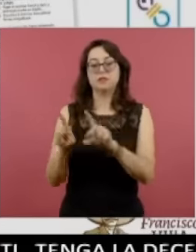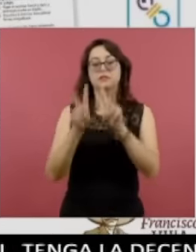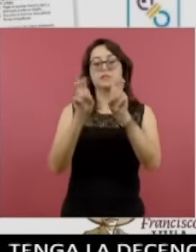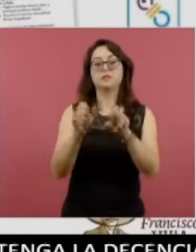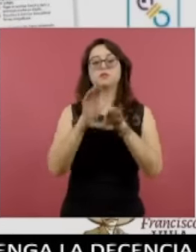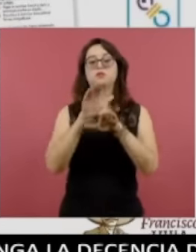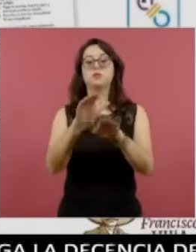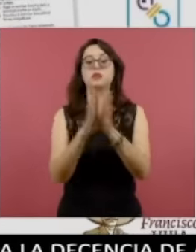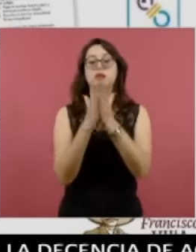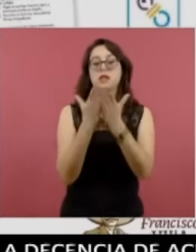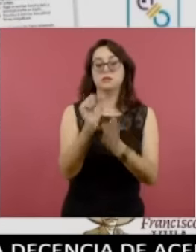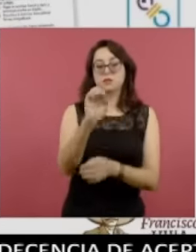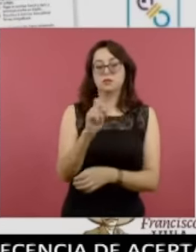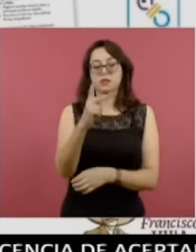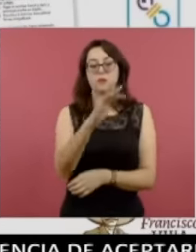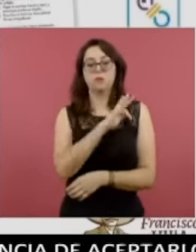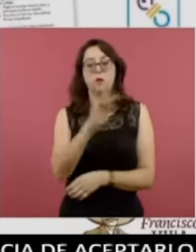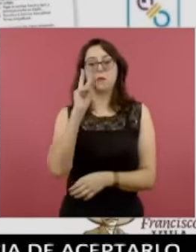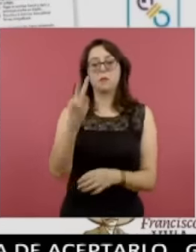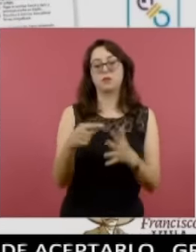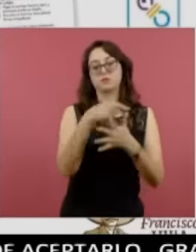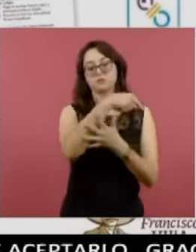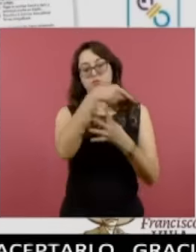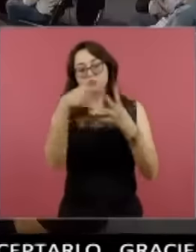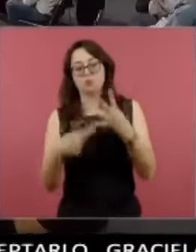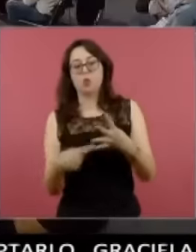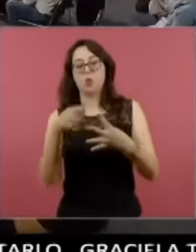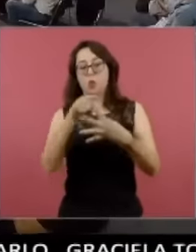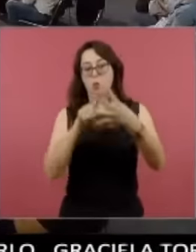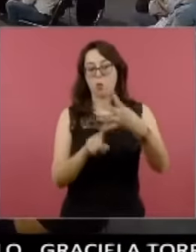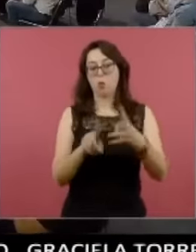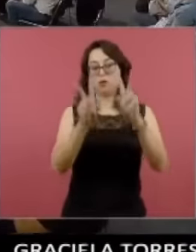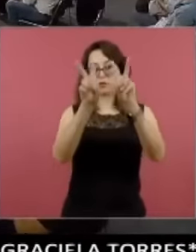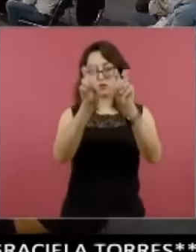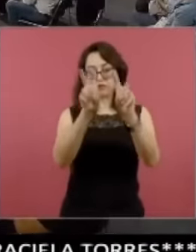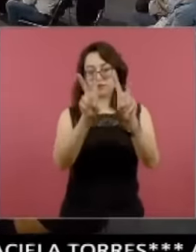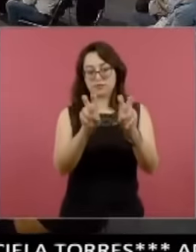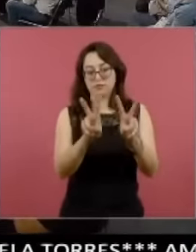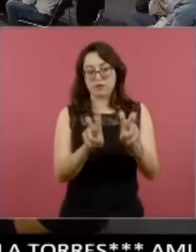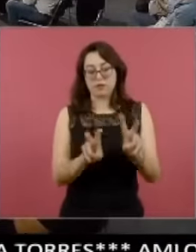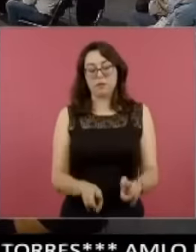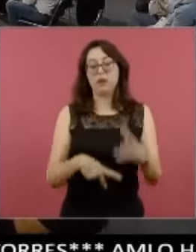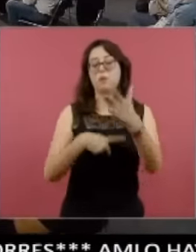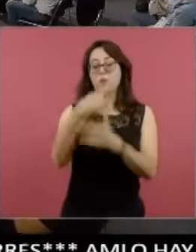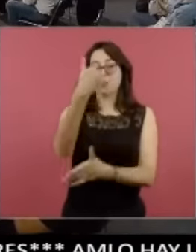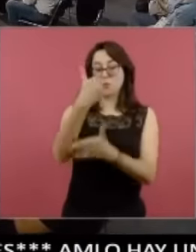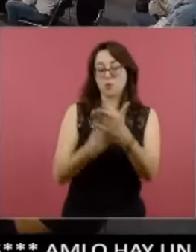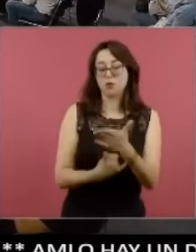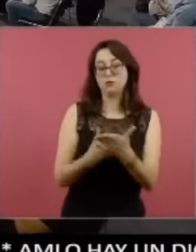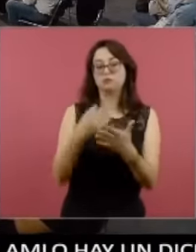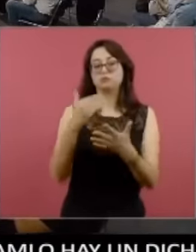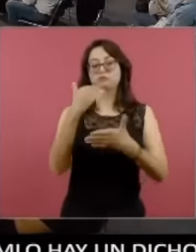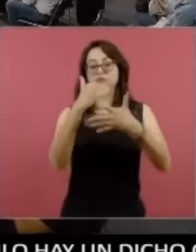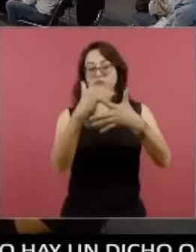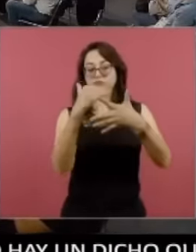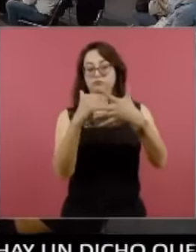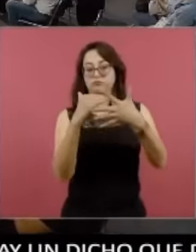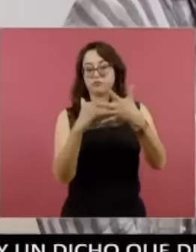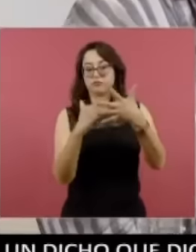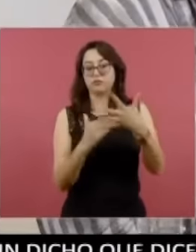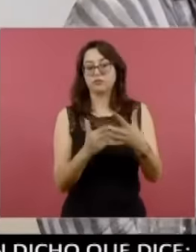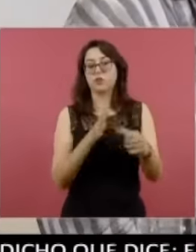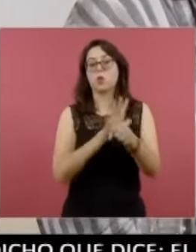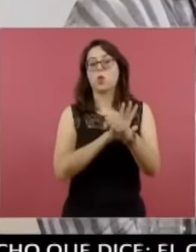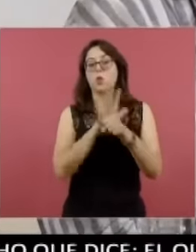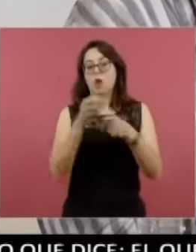de agosto estos libros de textos gratuitos lleguen a las aulas de hecho durante esta jornada Pepe pues maestras que